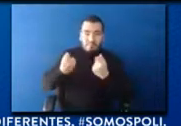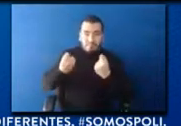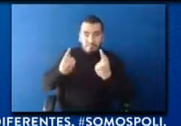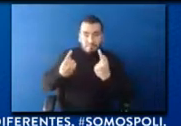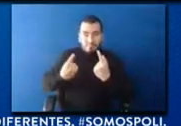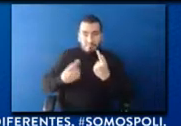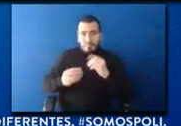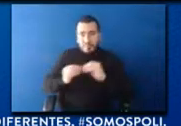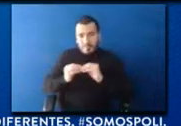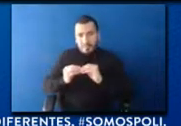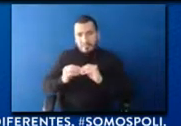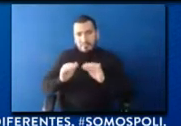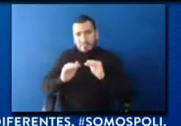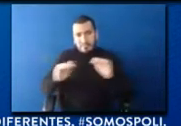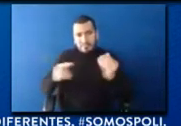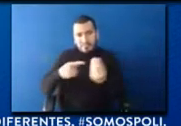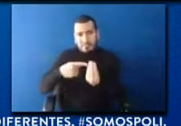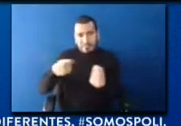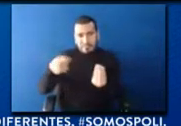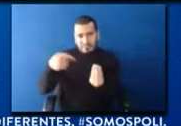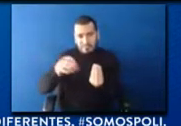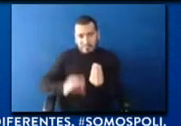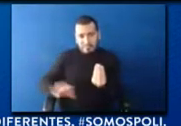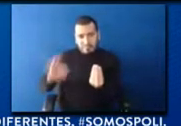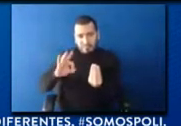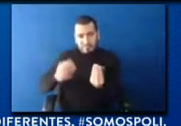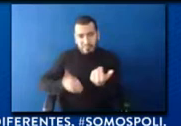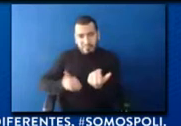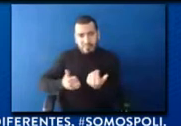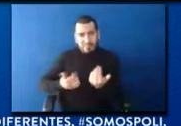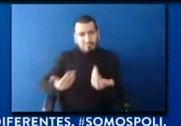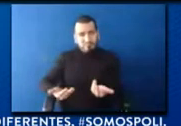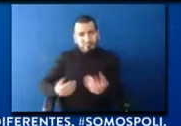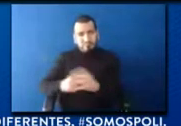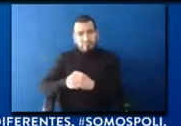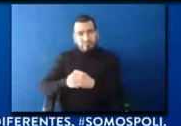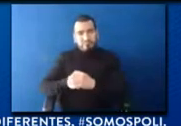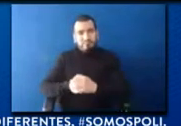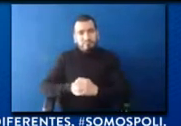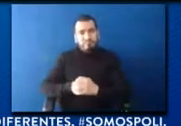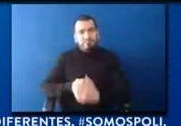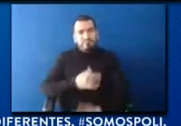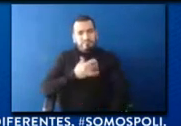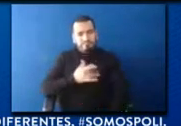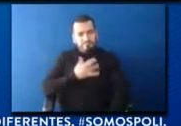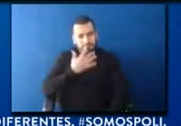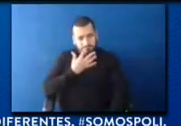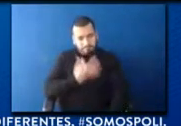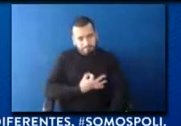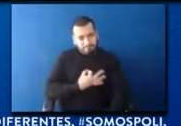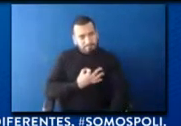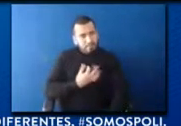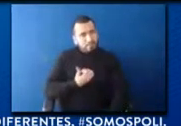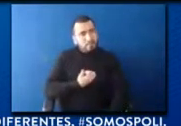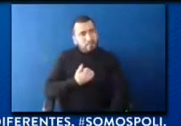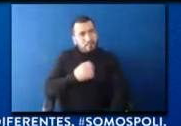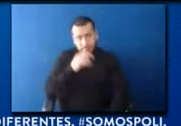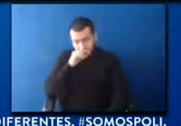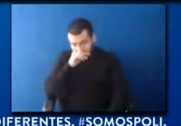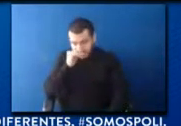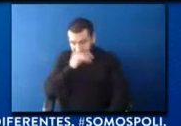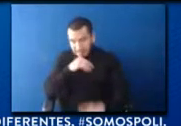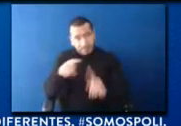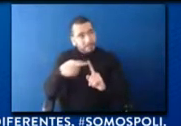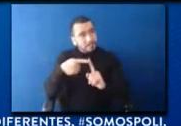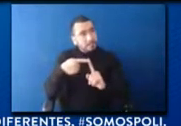fundamental, pero sí uno de los que más nos da sensación de realidad. Lo primero es, tanto